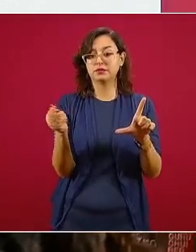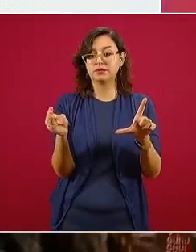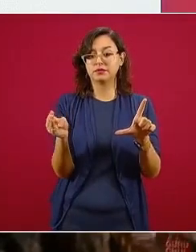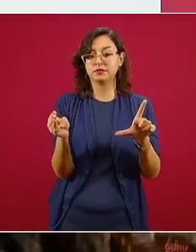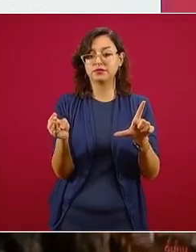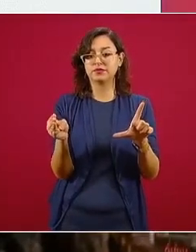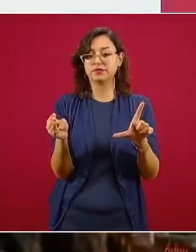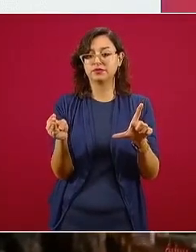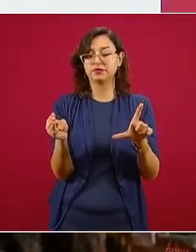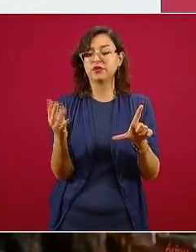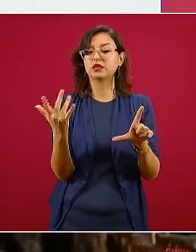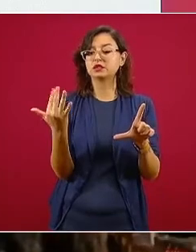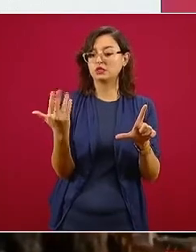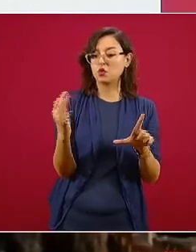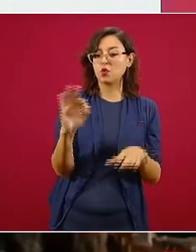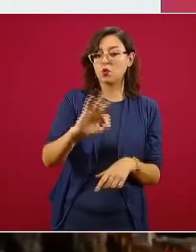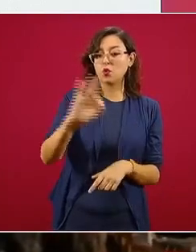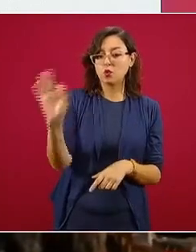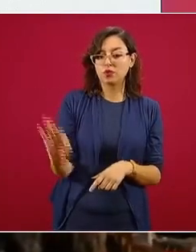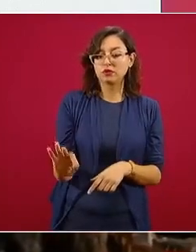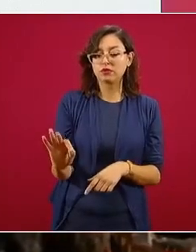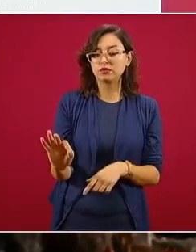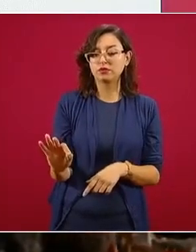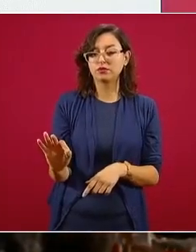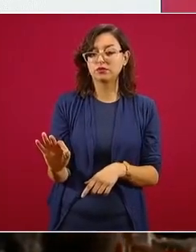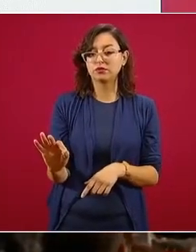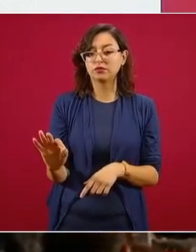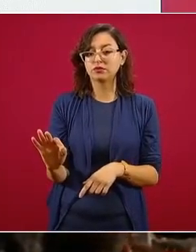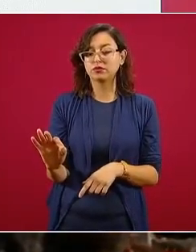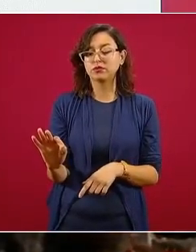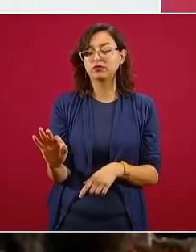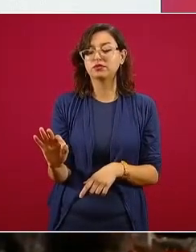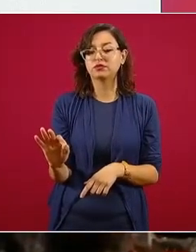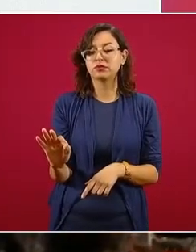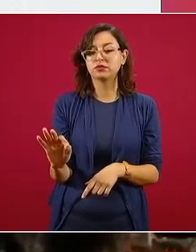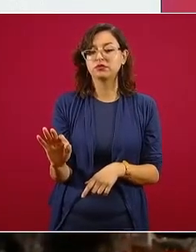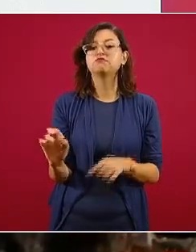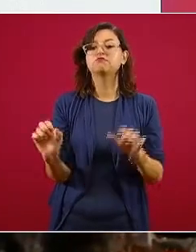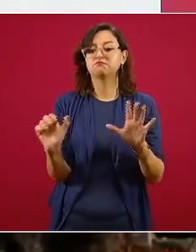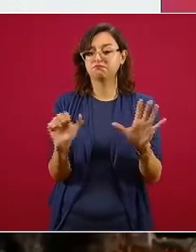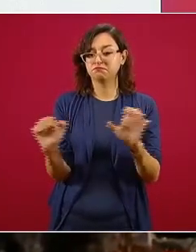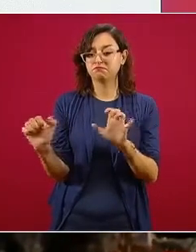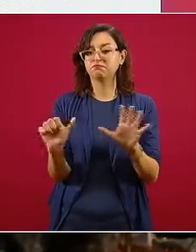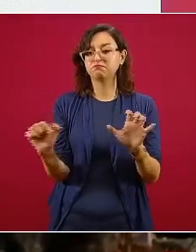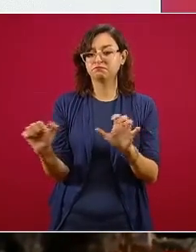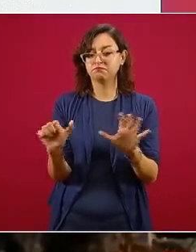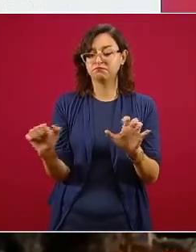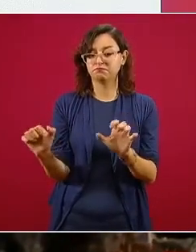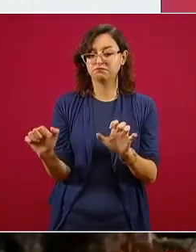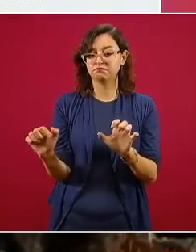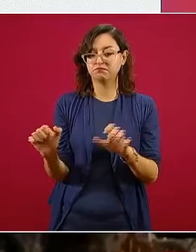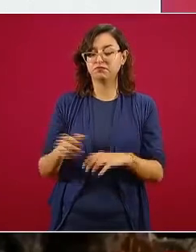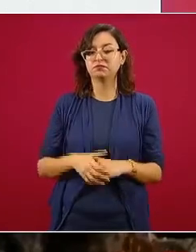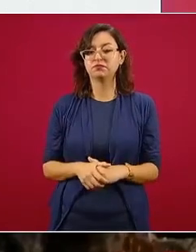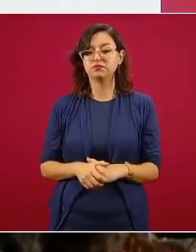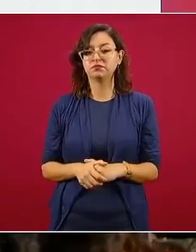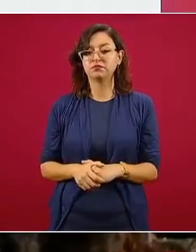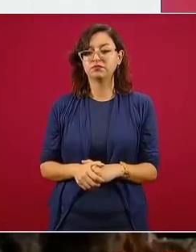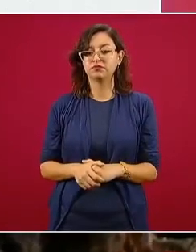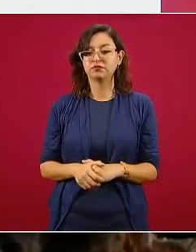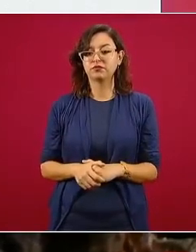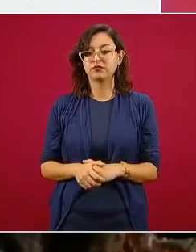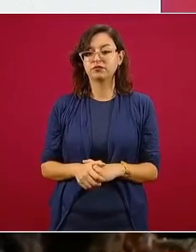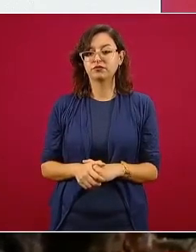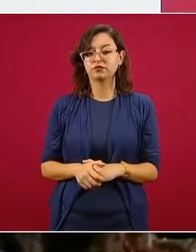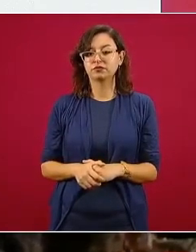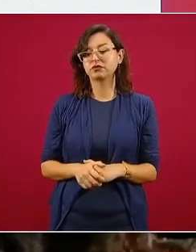hay 50% de probabilidades de que haya cerca de 600 casos. Y